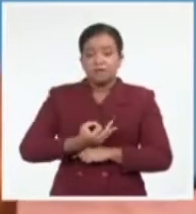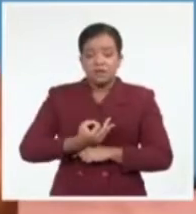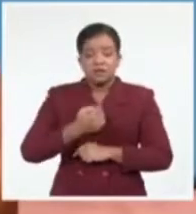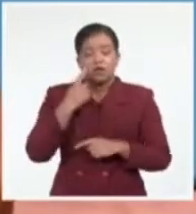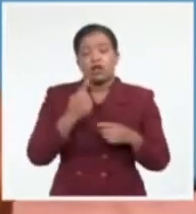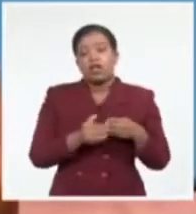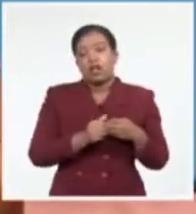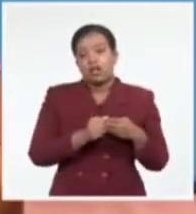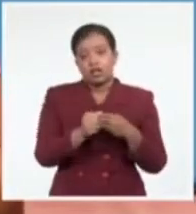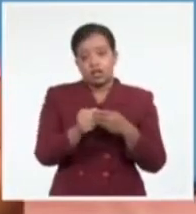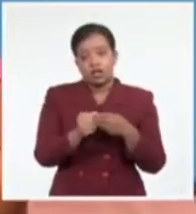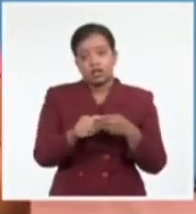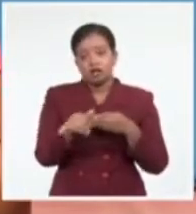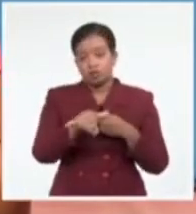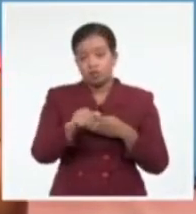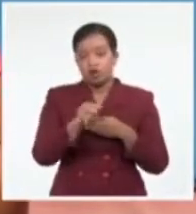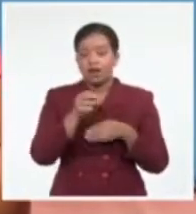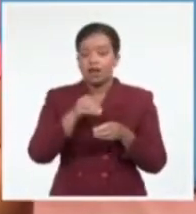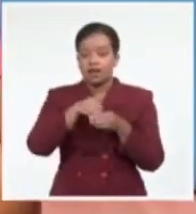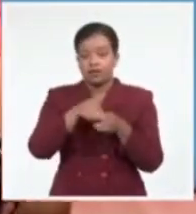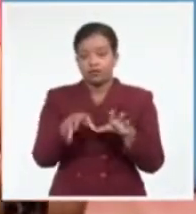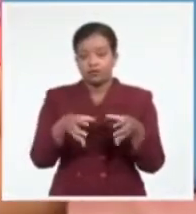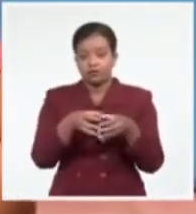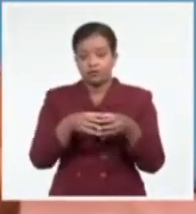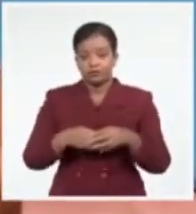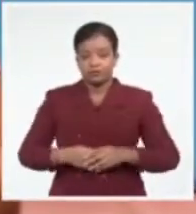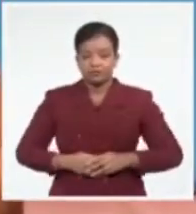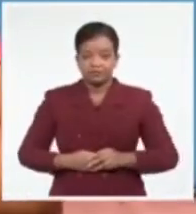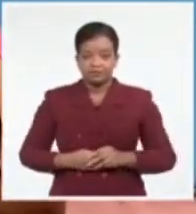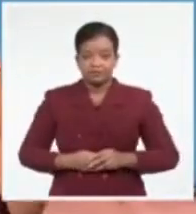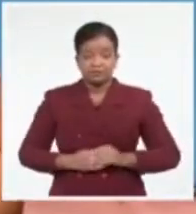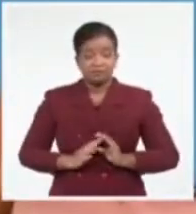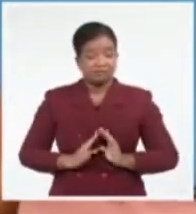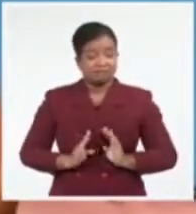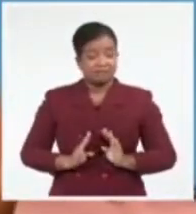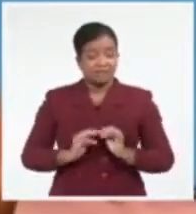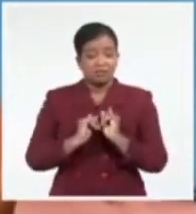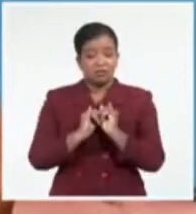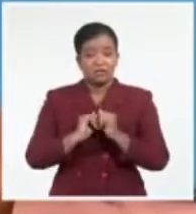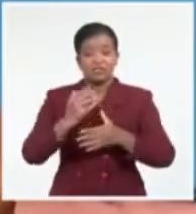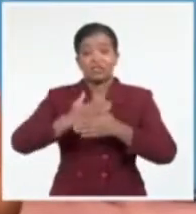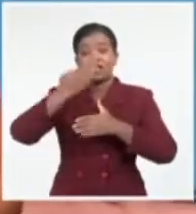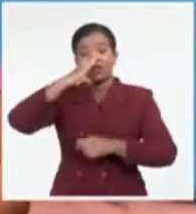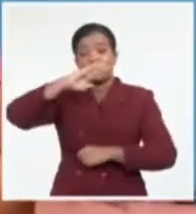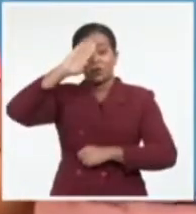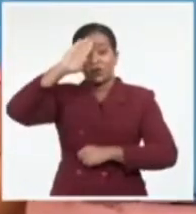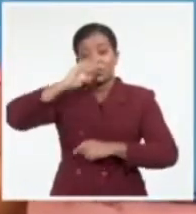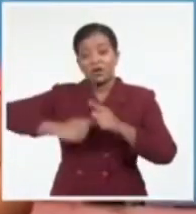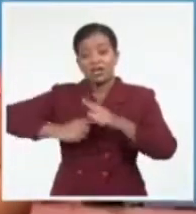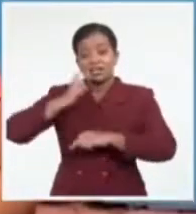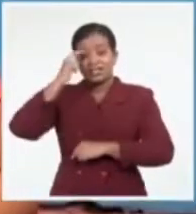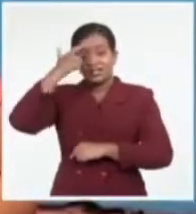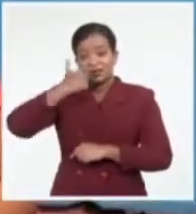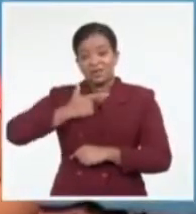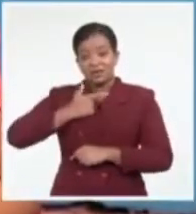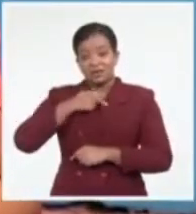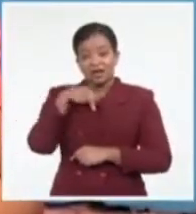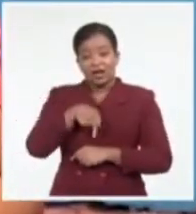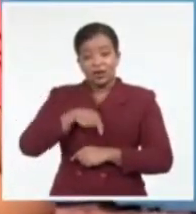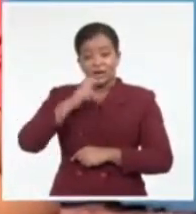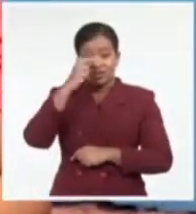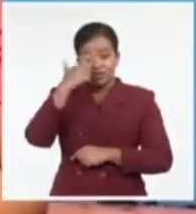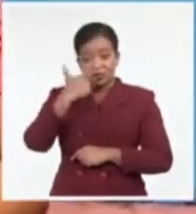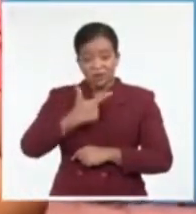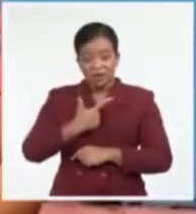en indiscutibles, en averaje y en dobles en este certamen. Así que esta es la información: Santiago de Cuba derrota a Ciego de Ávila y ahora los avileños suman